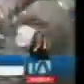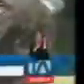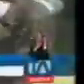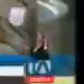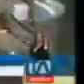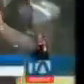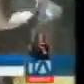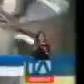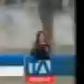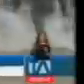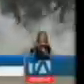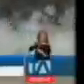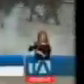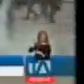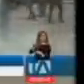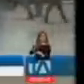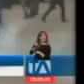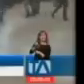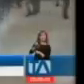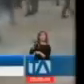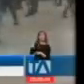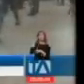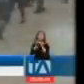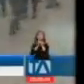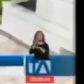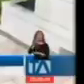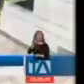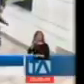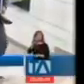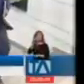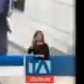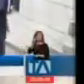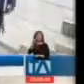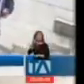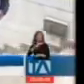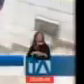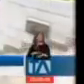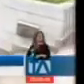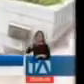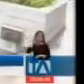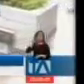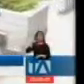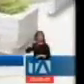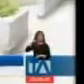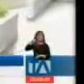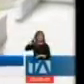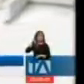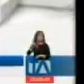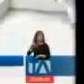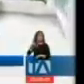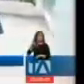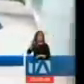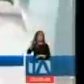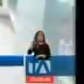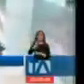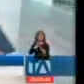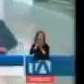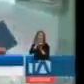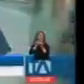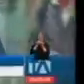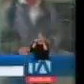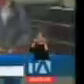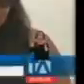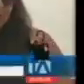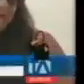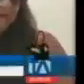revuelta policial del 30S del 2010, el coronel Rolando Tapia, es uno de los impugnantes contra el actual juez